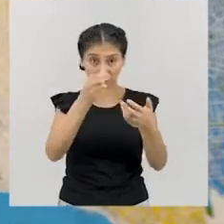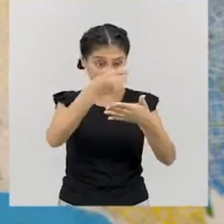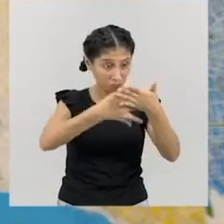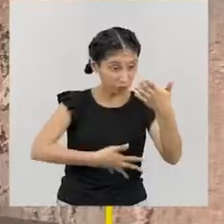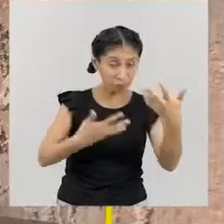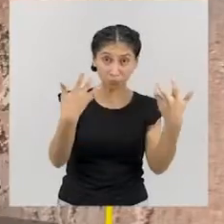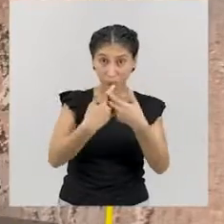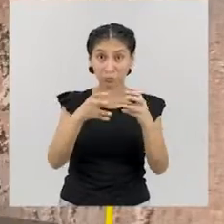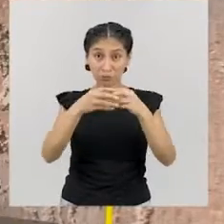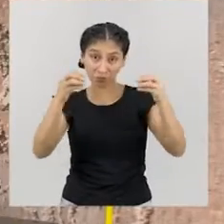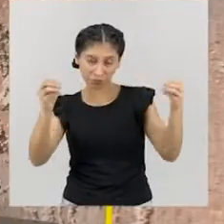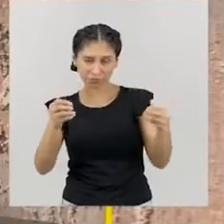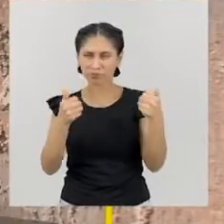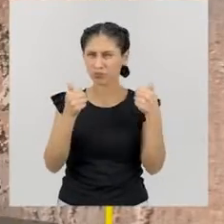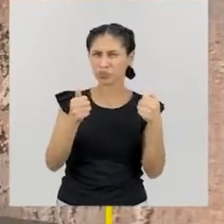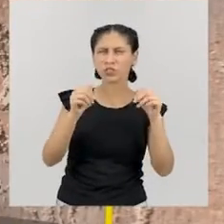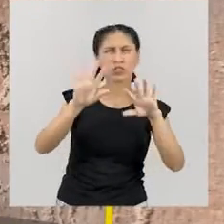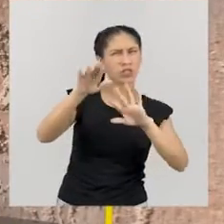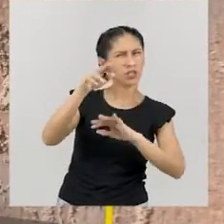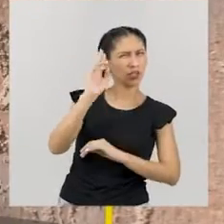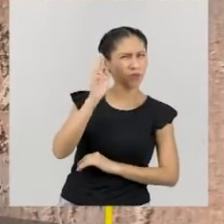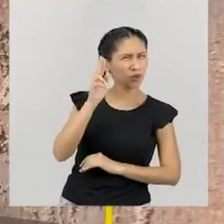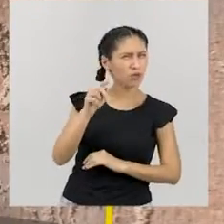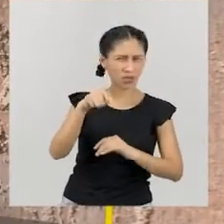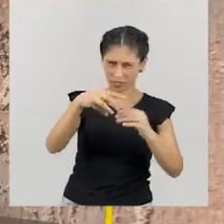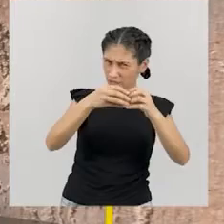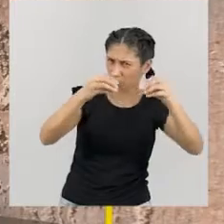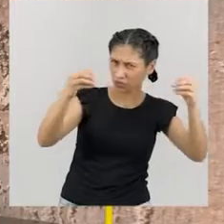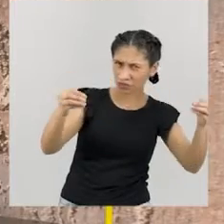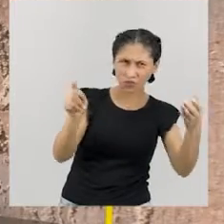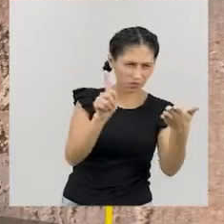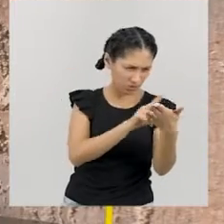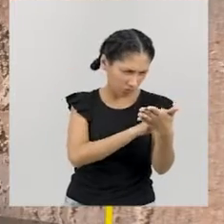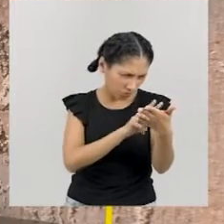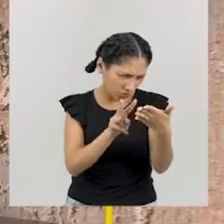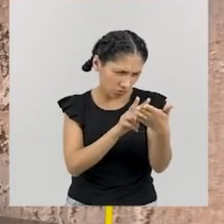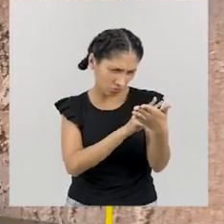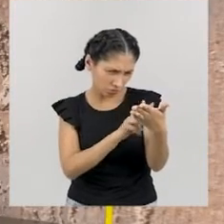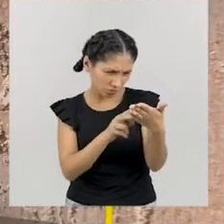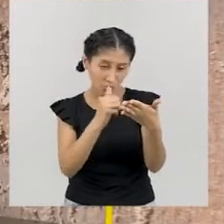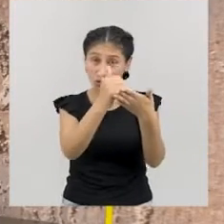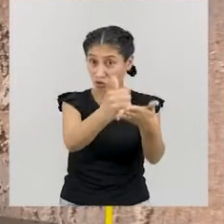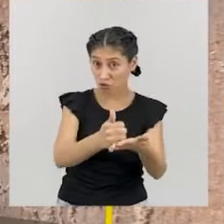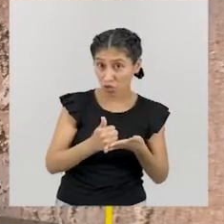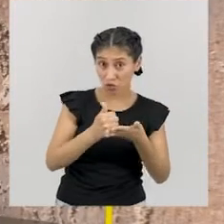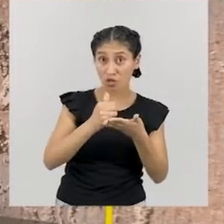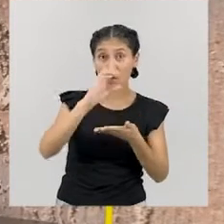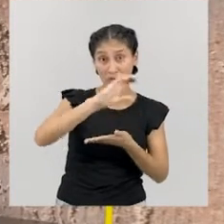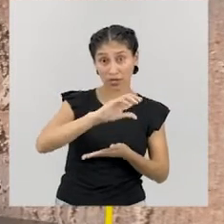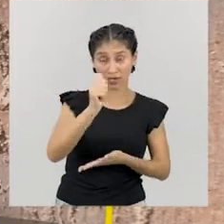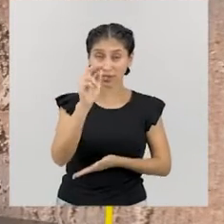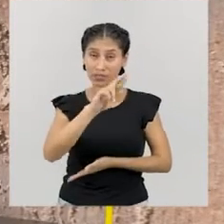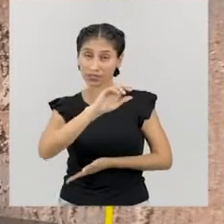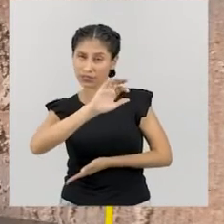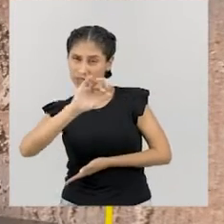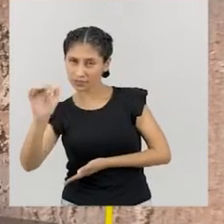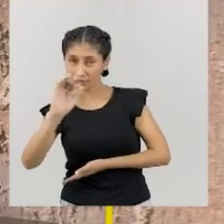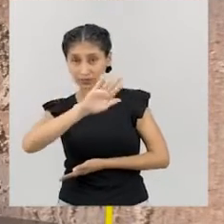construcción. Entonces, profe, este texto pequeño puede darnos mucha información sobre las características